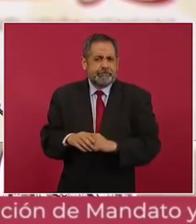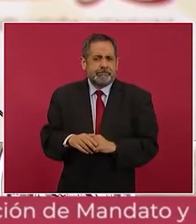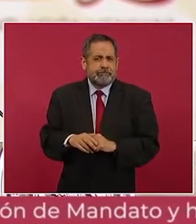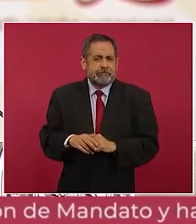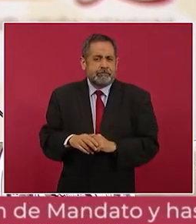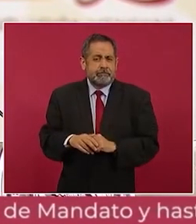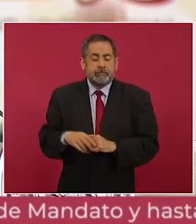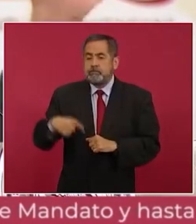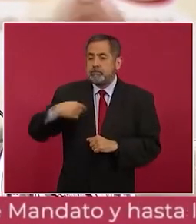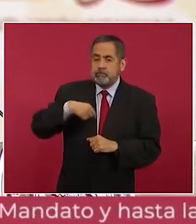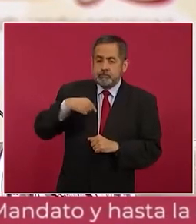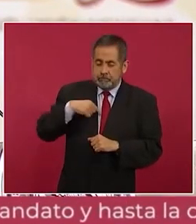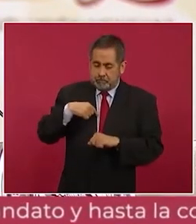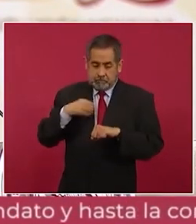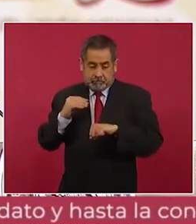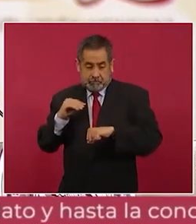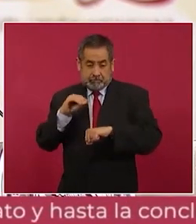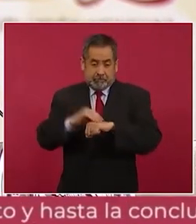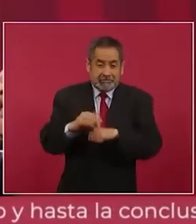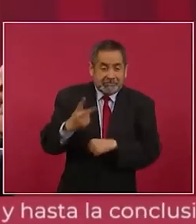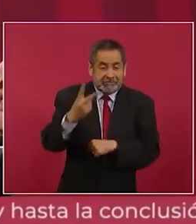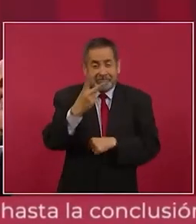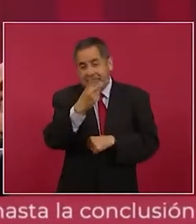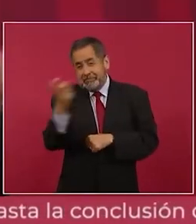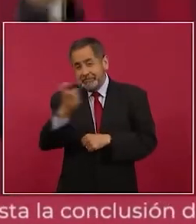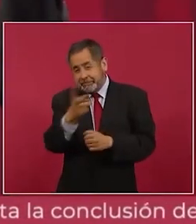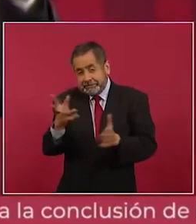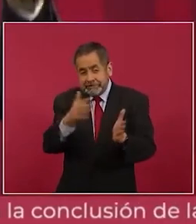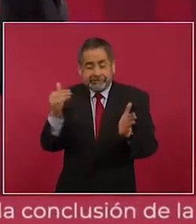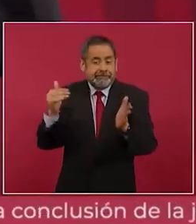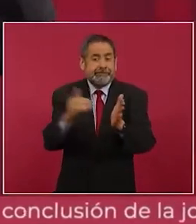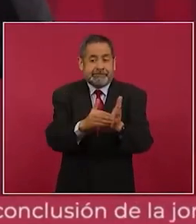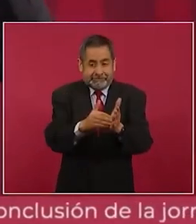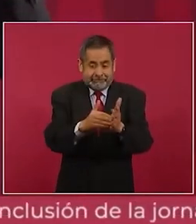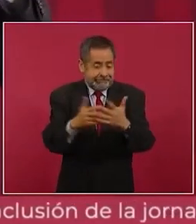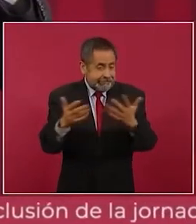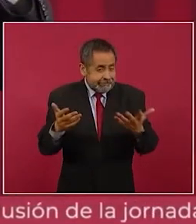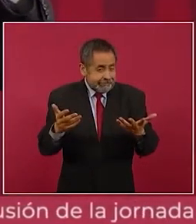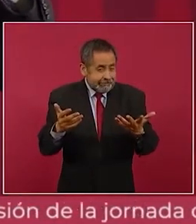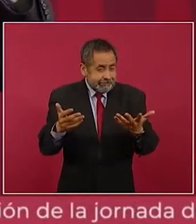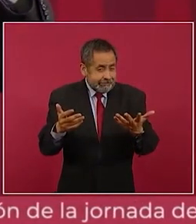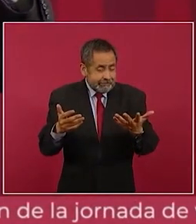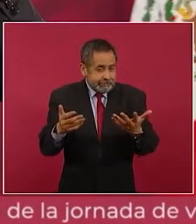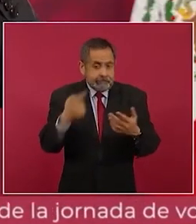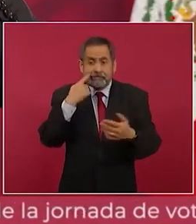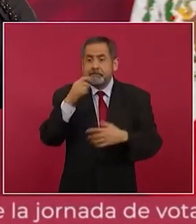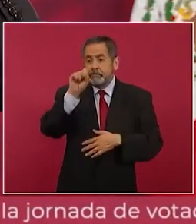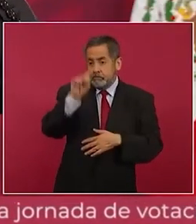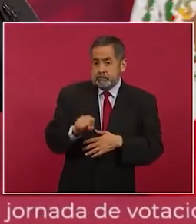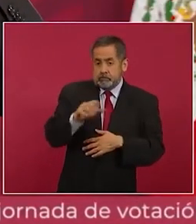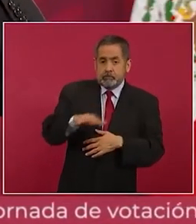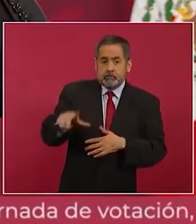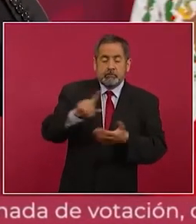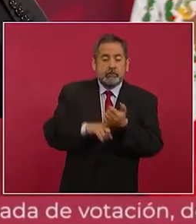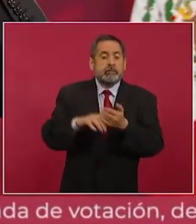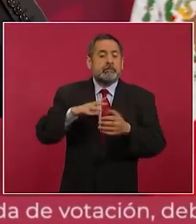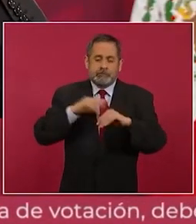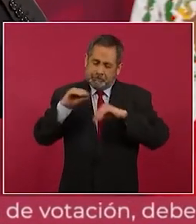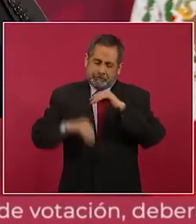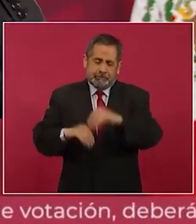Y estamos sembrando 200,000, y se están creando en el sureste tres